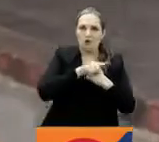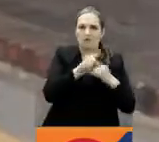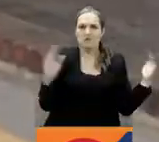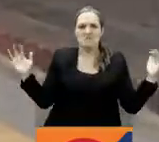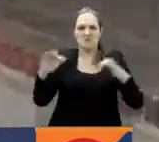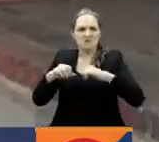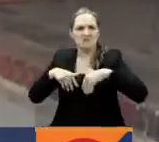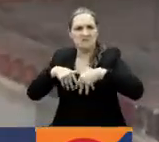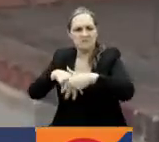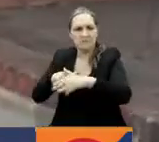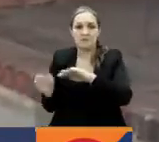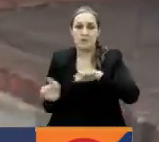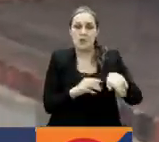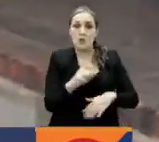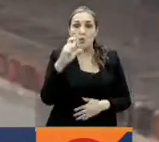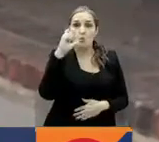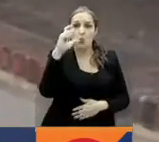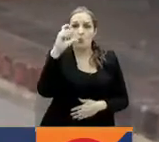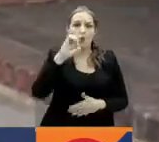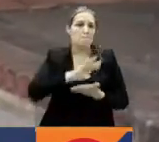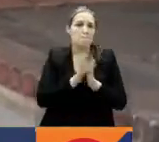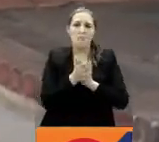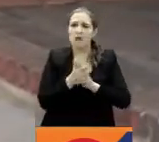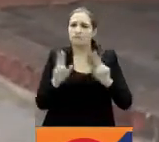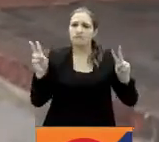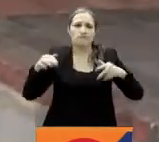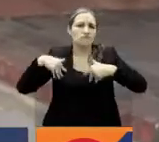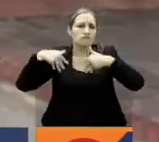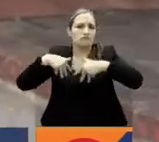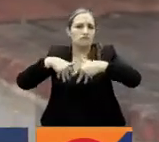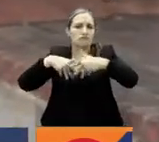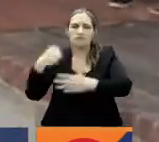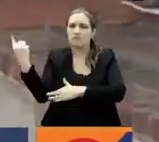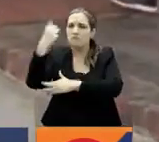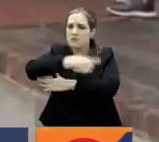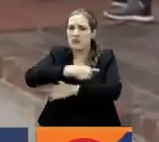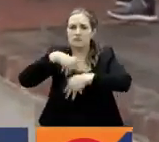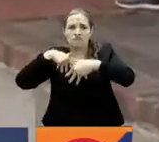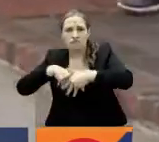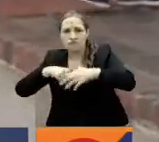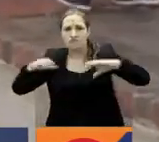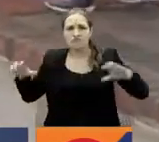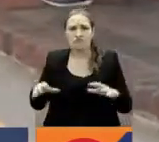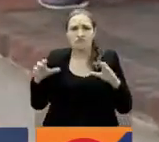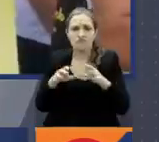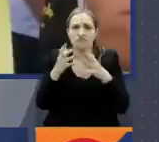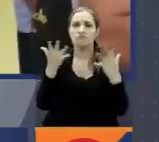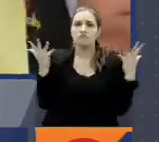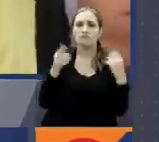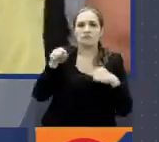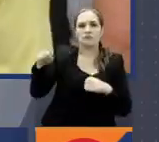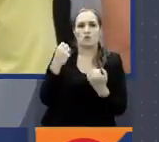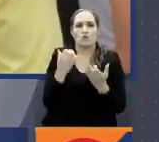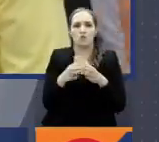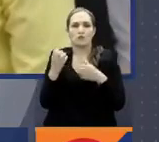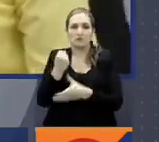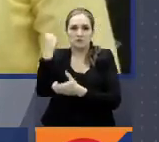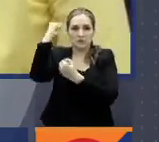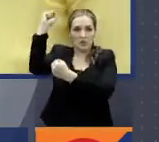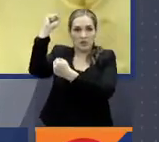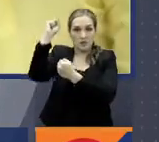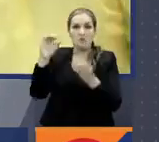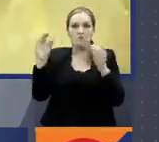Y en Cúcuta se llevaron a cabo de manera pacífica las jornadas de protestas y movilizaciones por parte de los sindicatos y diferentes